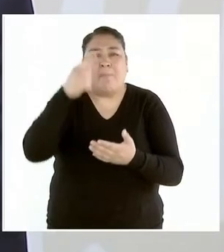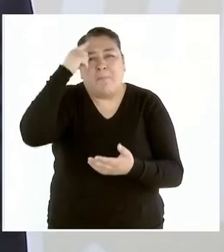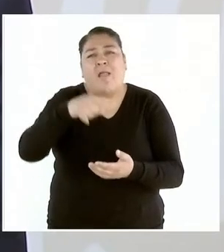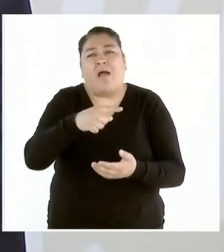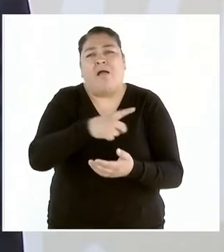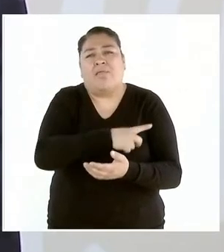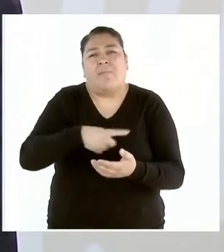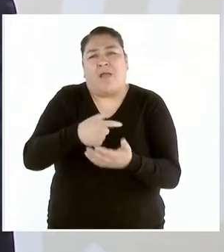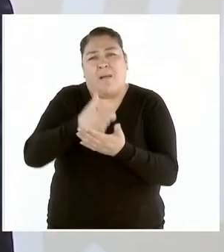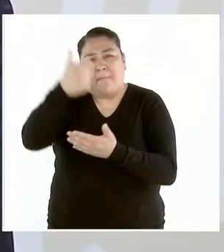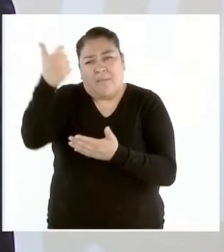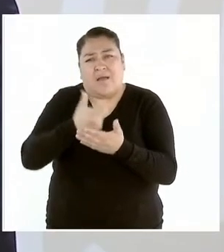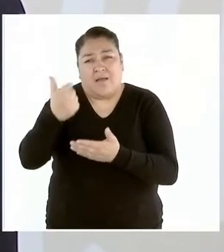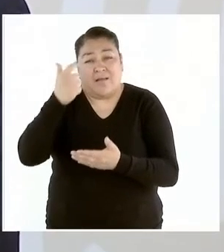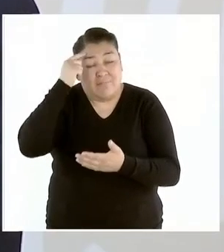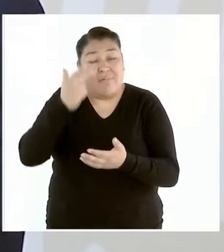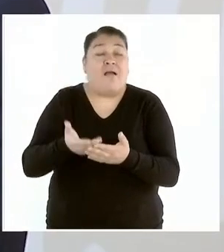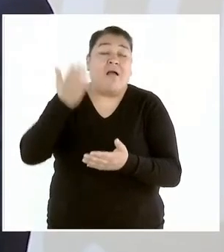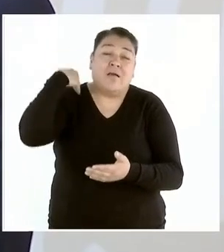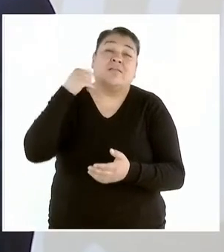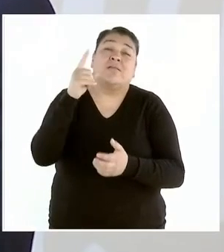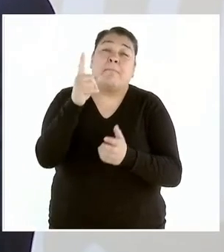en 1861